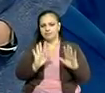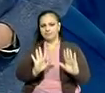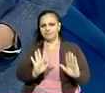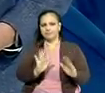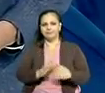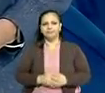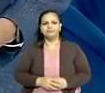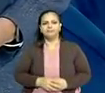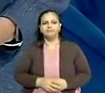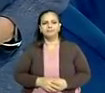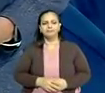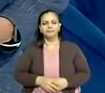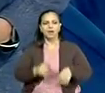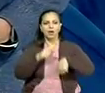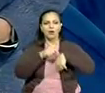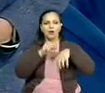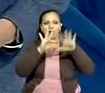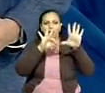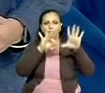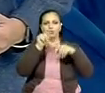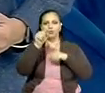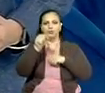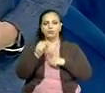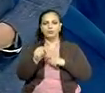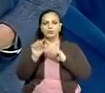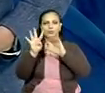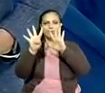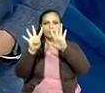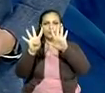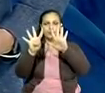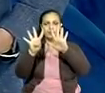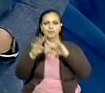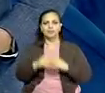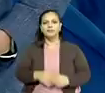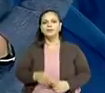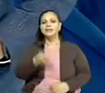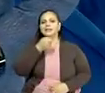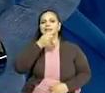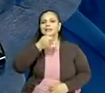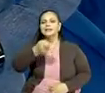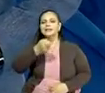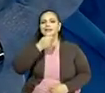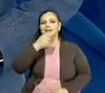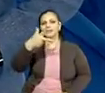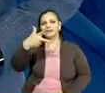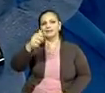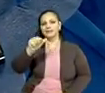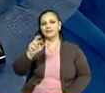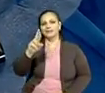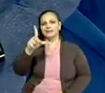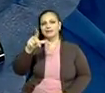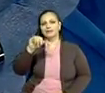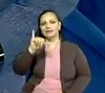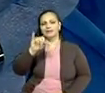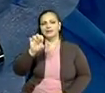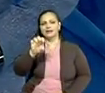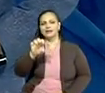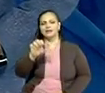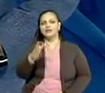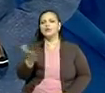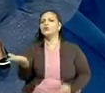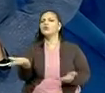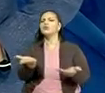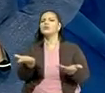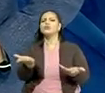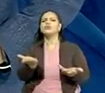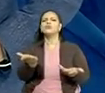de la misma. 8:09 de la mañana y vamos a entrar en contacto con nuestro compañero Charlie Pizza. Nuestro querido compañero, que nos diga él